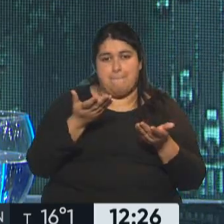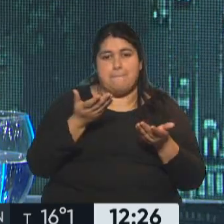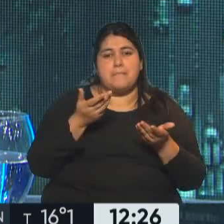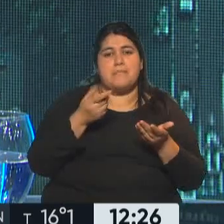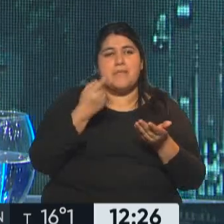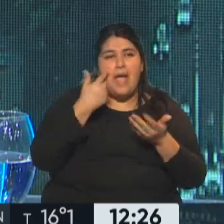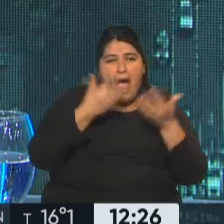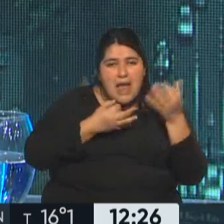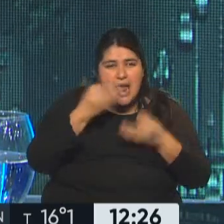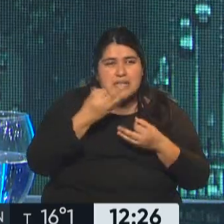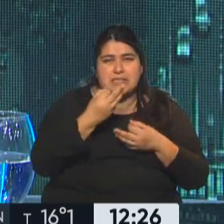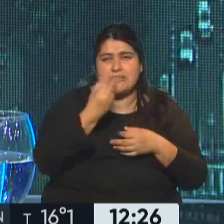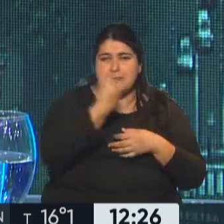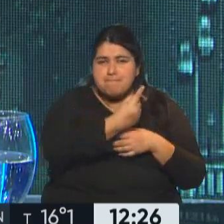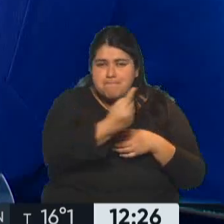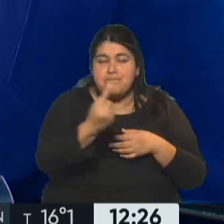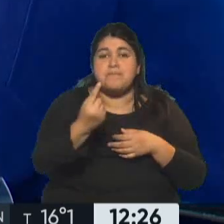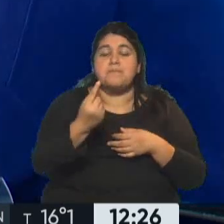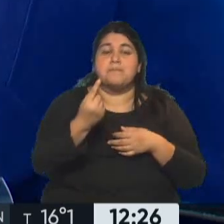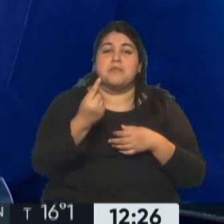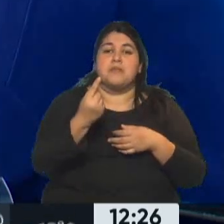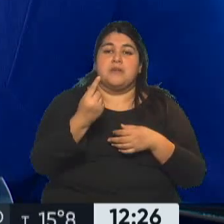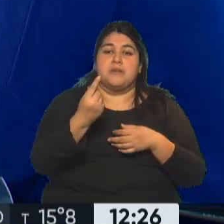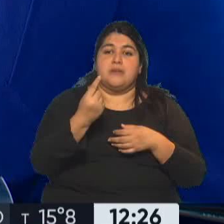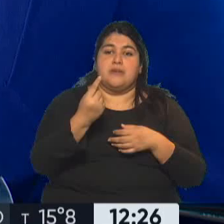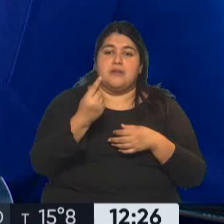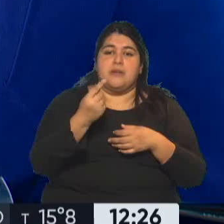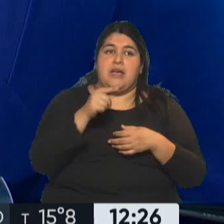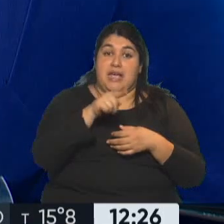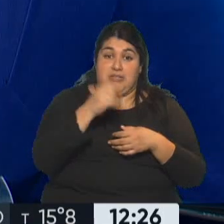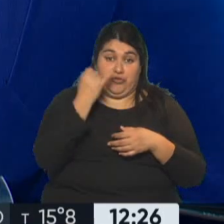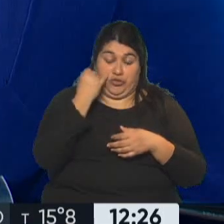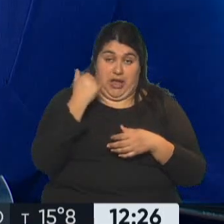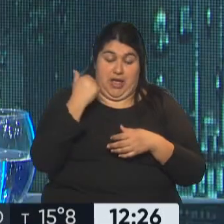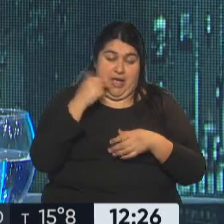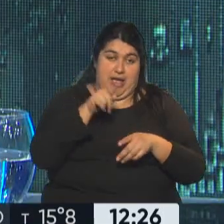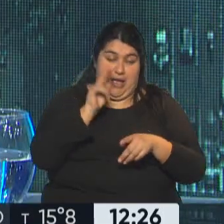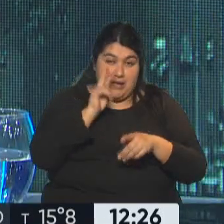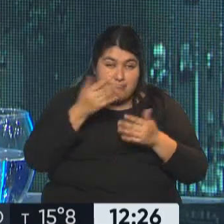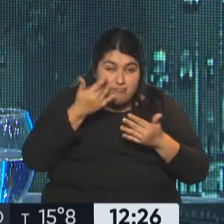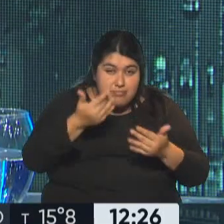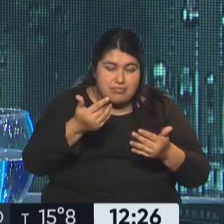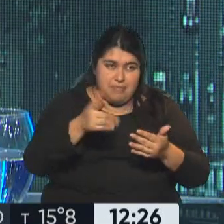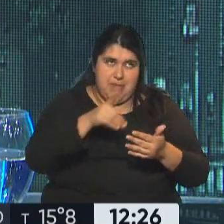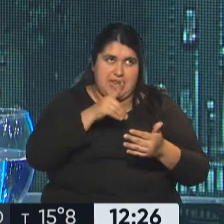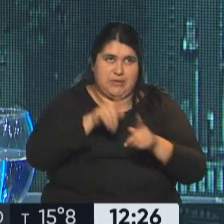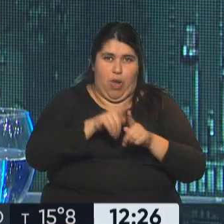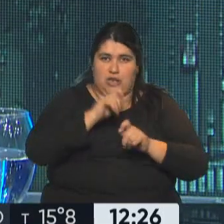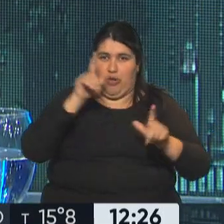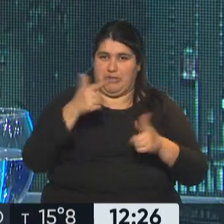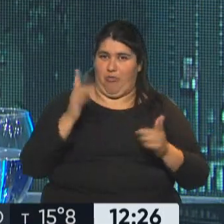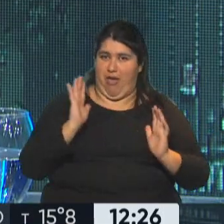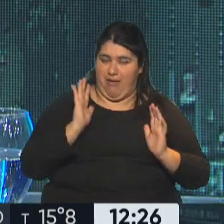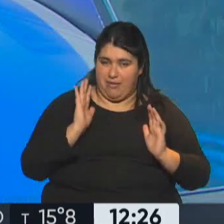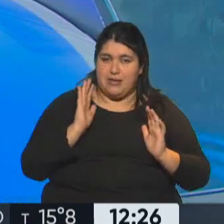autodirigida, autoadministrada, y lo que debo decir que además eso ya no nos sorprendía tampoco. Hay ahí